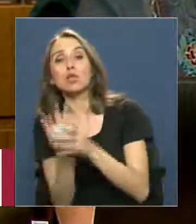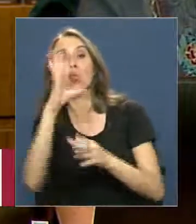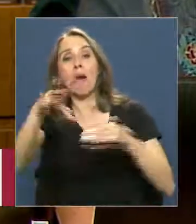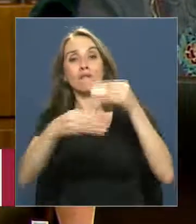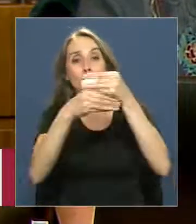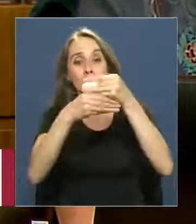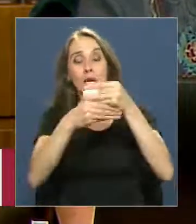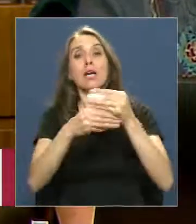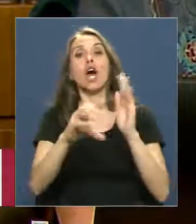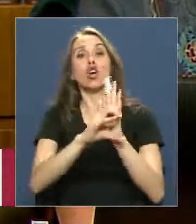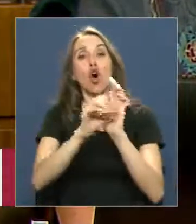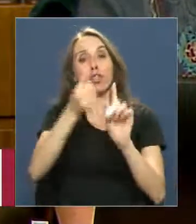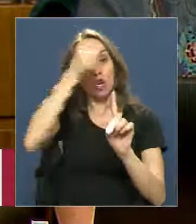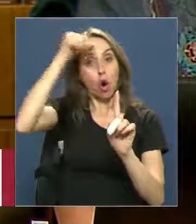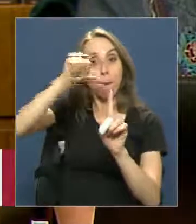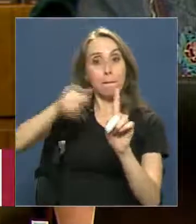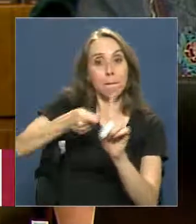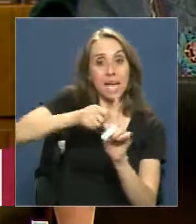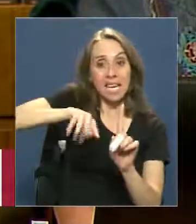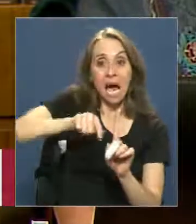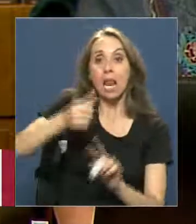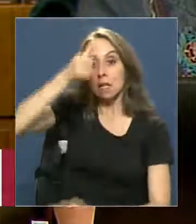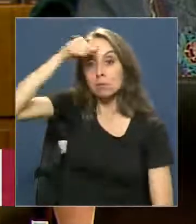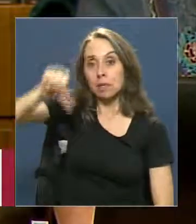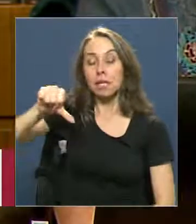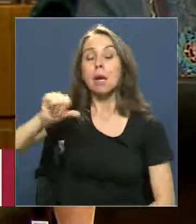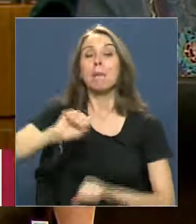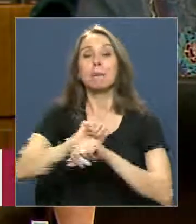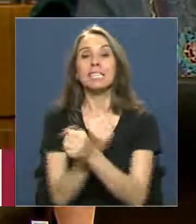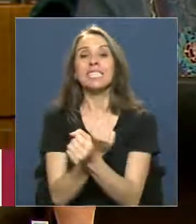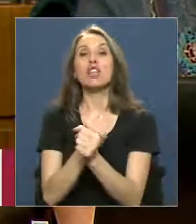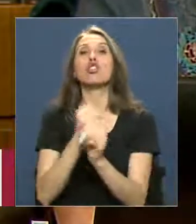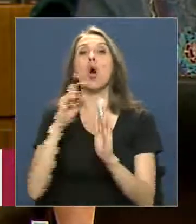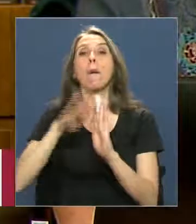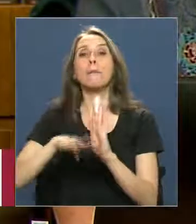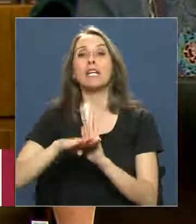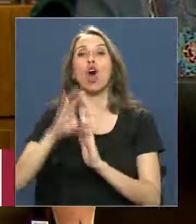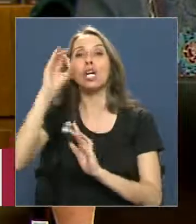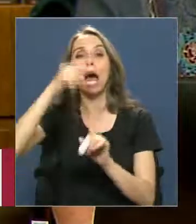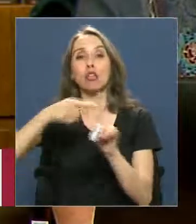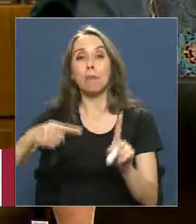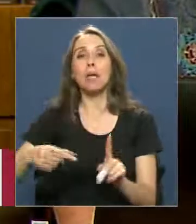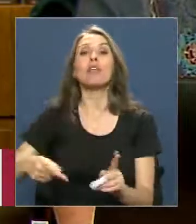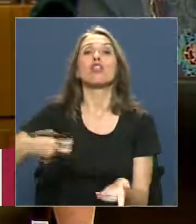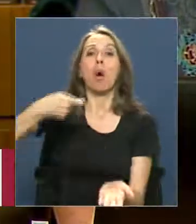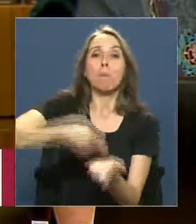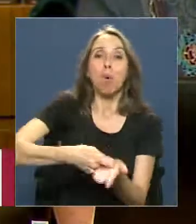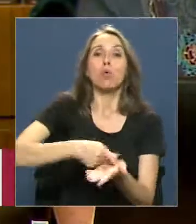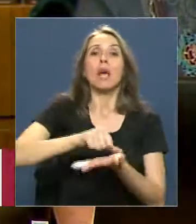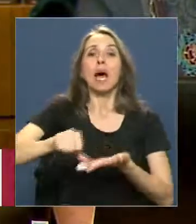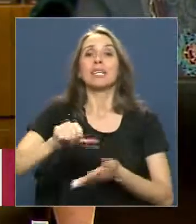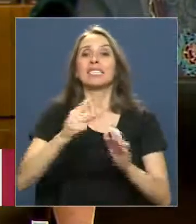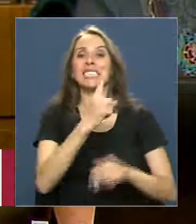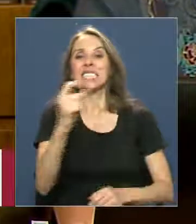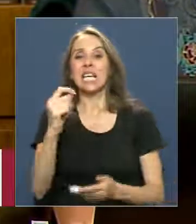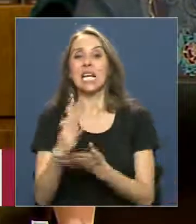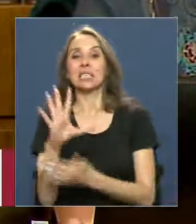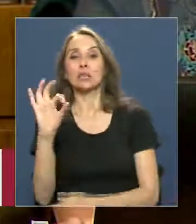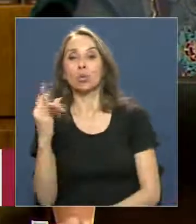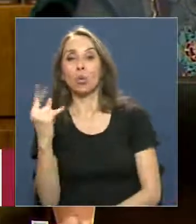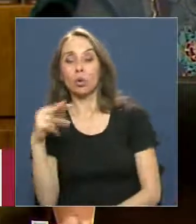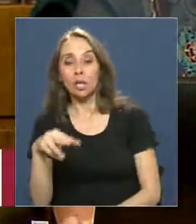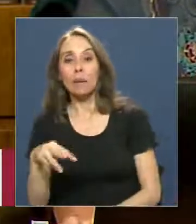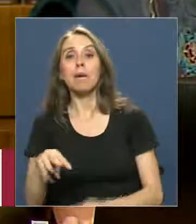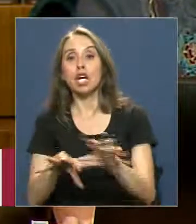pena de presidio menor en su grado medio una multa de 50 a 100 UTMs, además del comiso